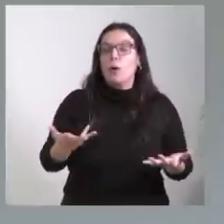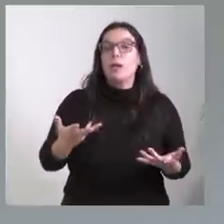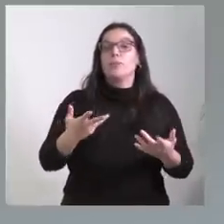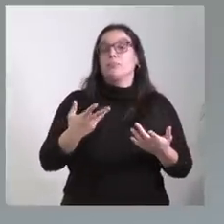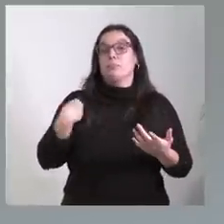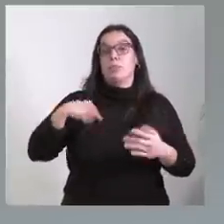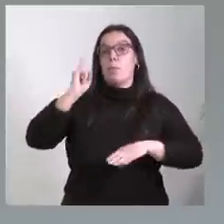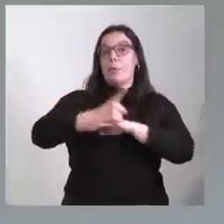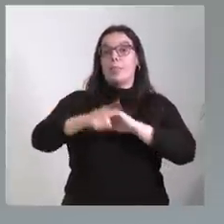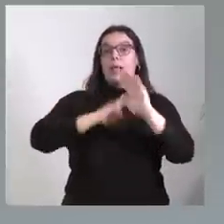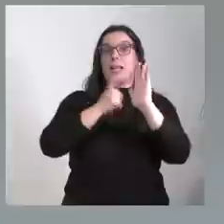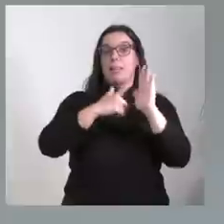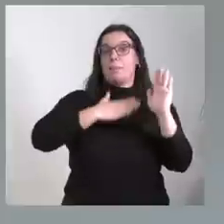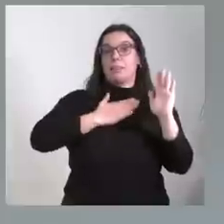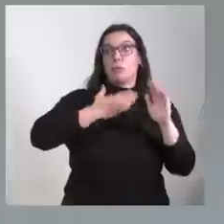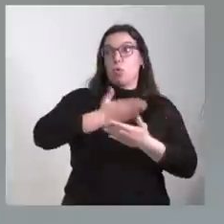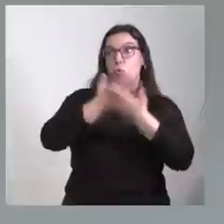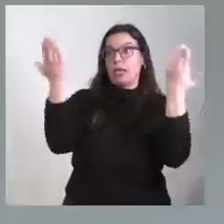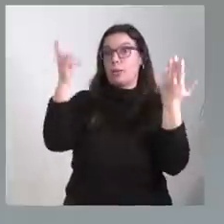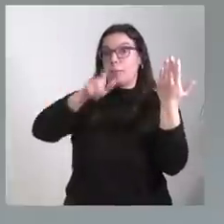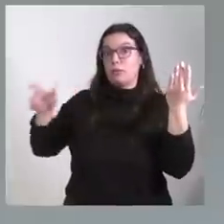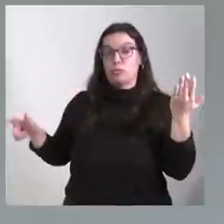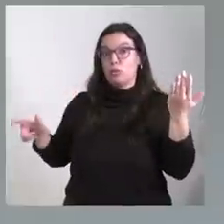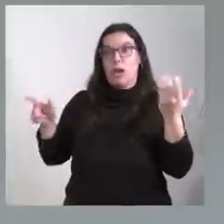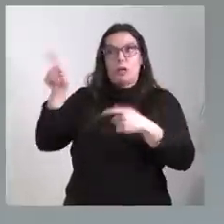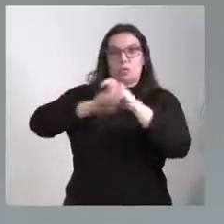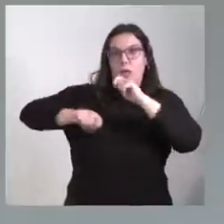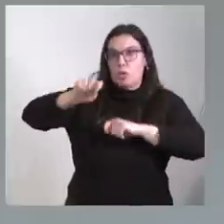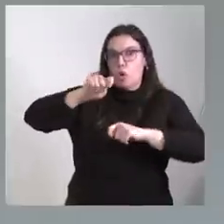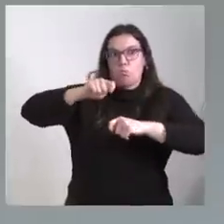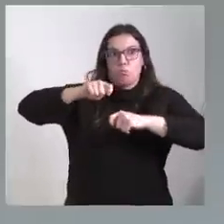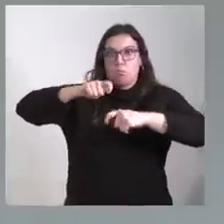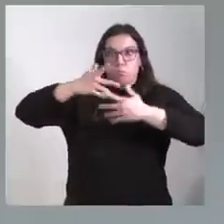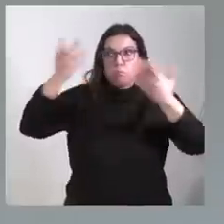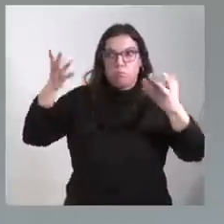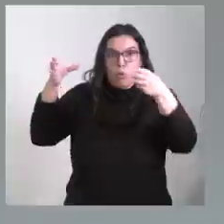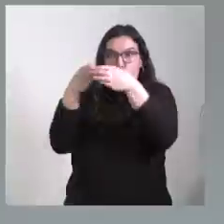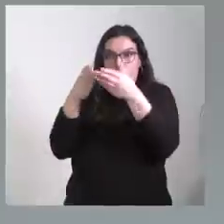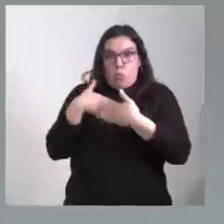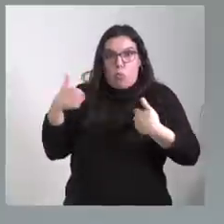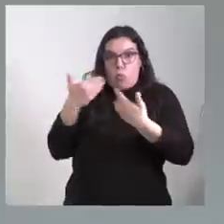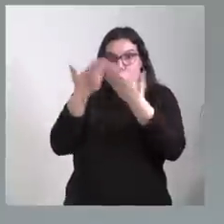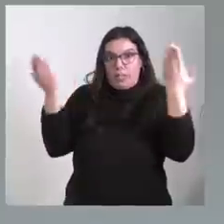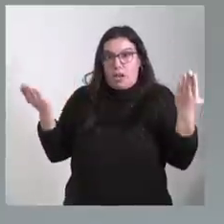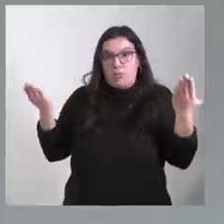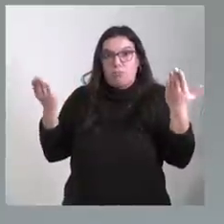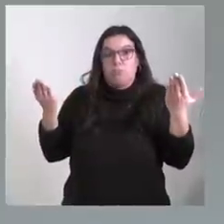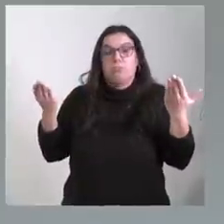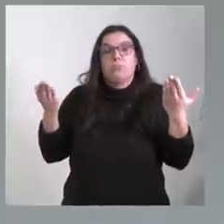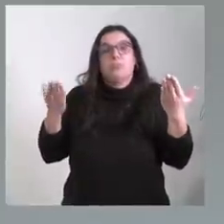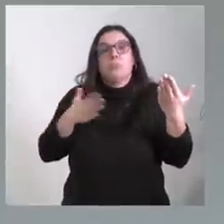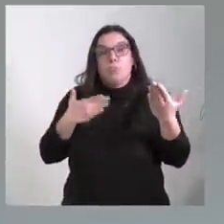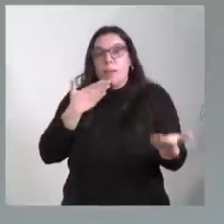ley de patrimonio cualquier ciudadano cualquier asociación cualquier colectivo establecido al efecto